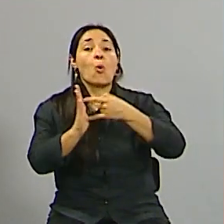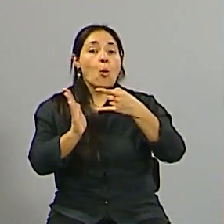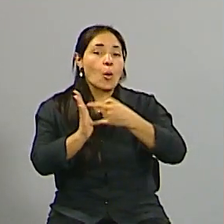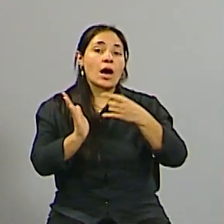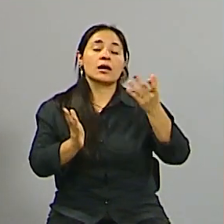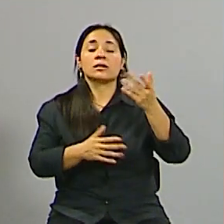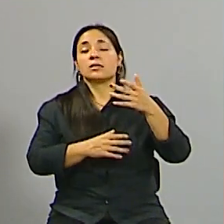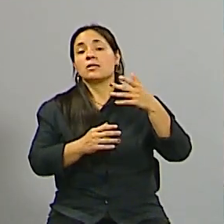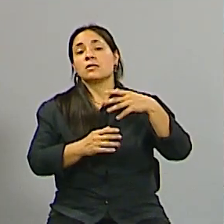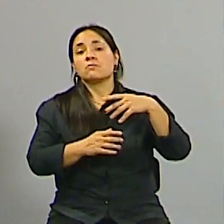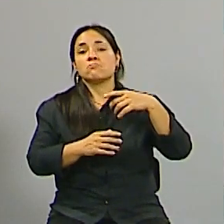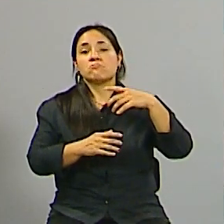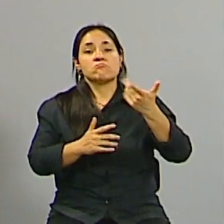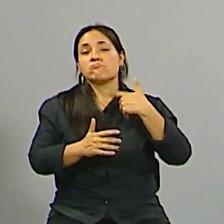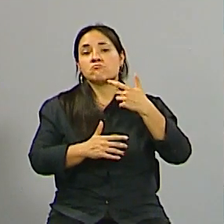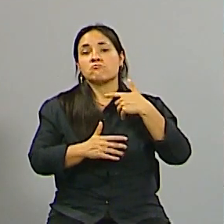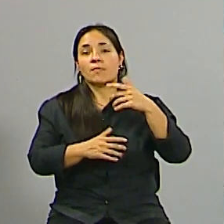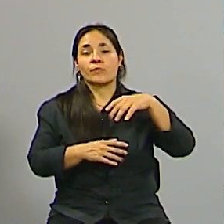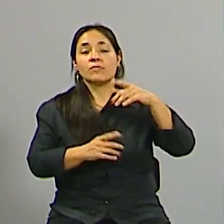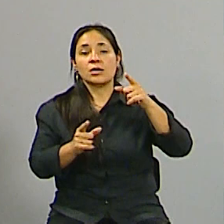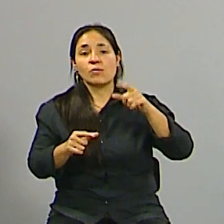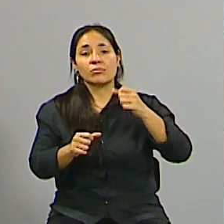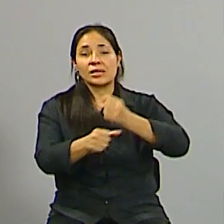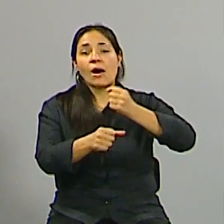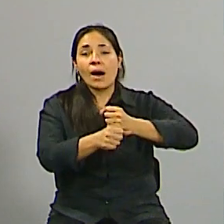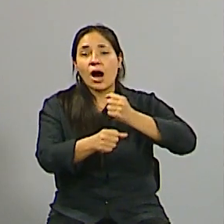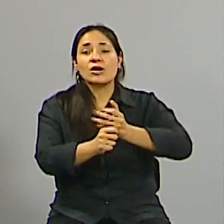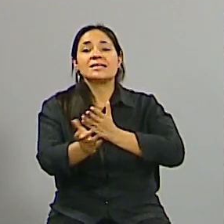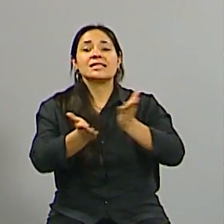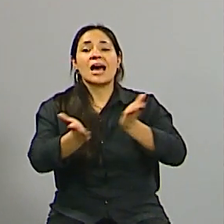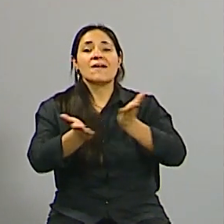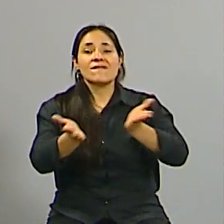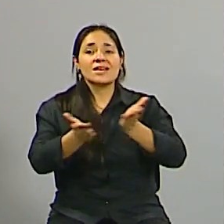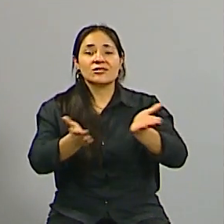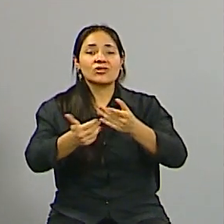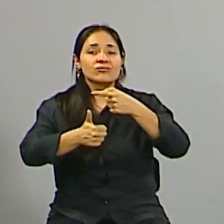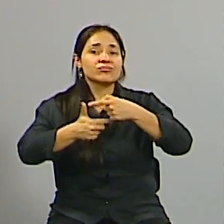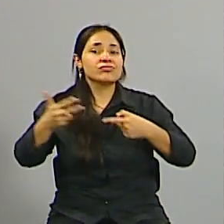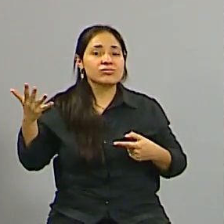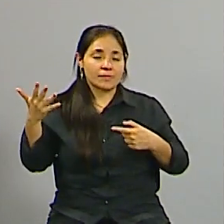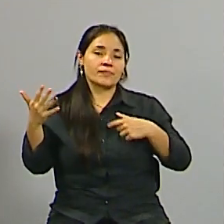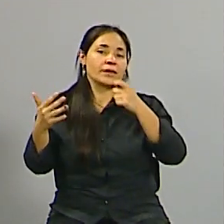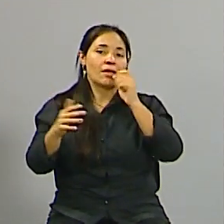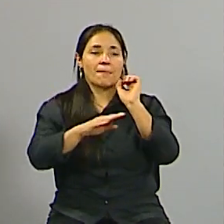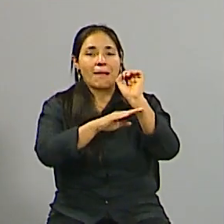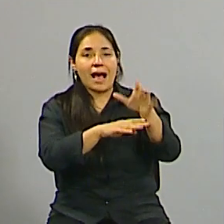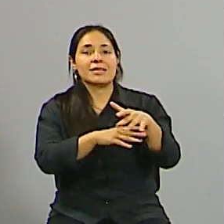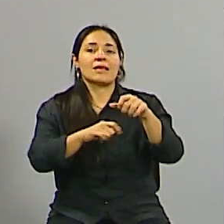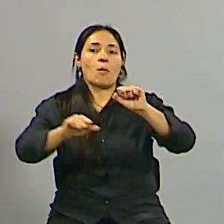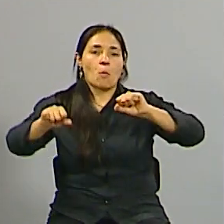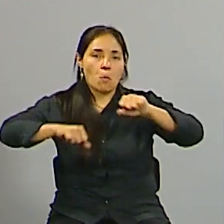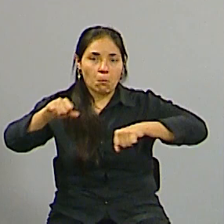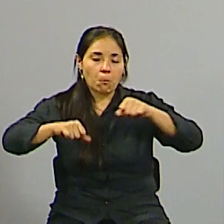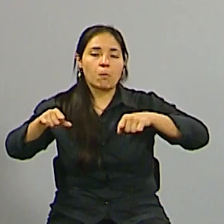esos aparecen como trabajadores que prestan servicios de diversa índole, delivery o lo que sea, pero